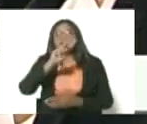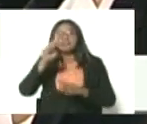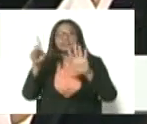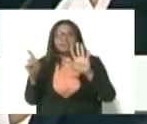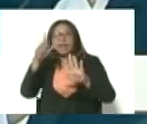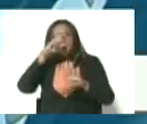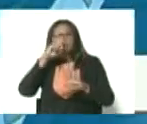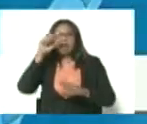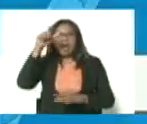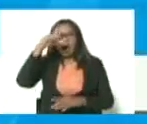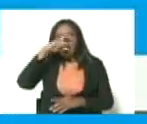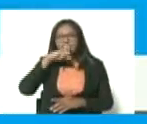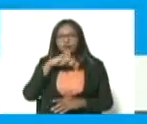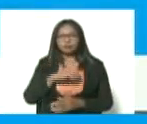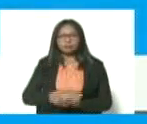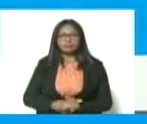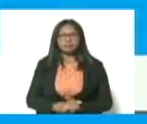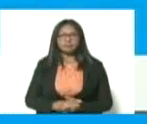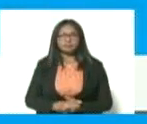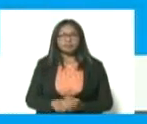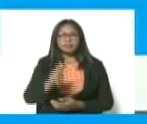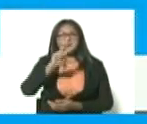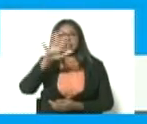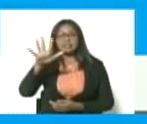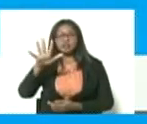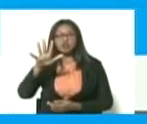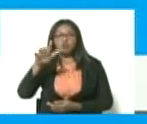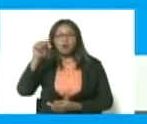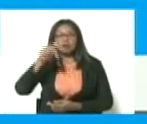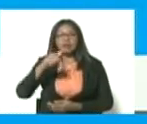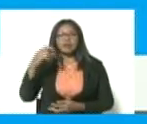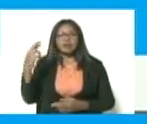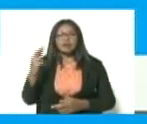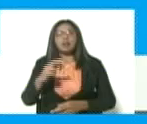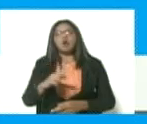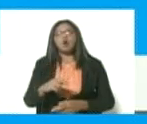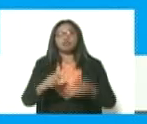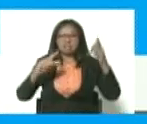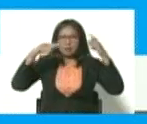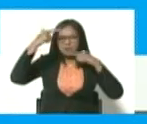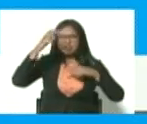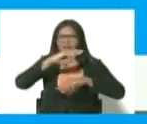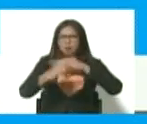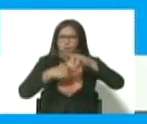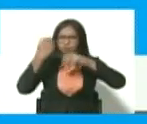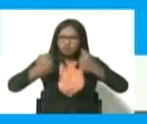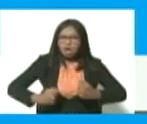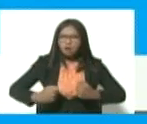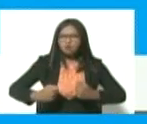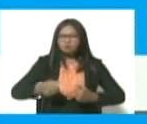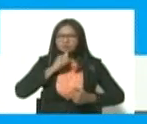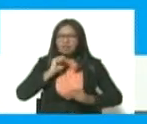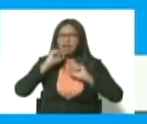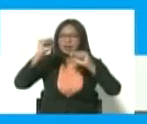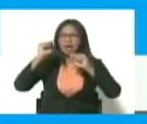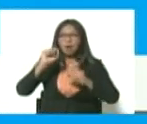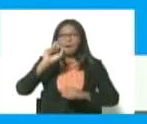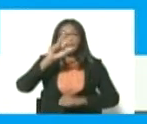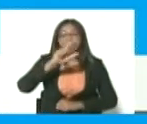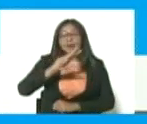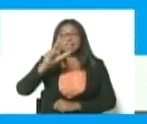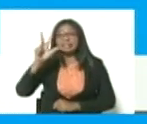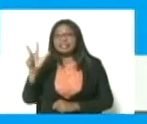De 25 elecciones, las fuerzas bolivarianas, chavistas, revolucionarias, hemos ganado 23